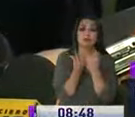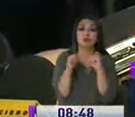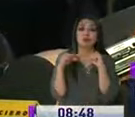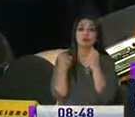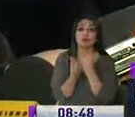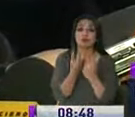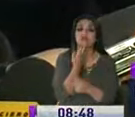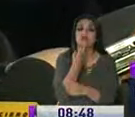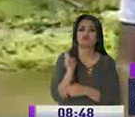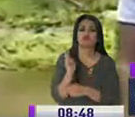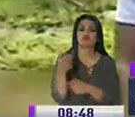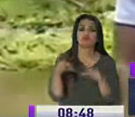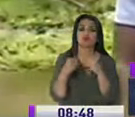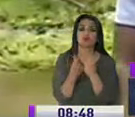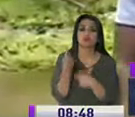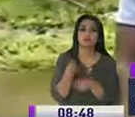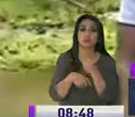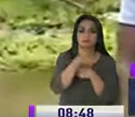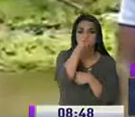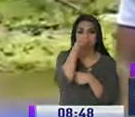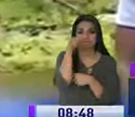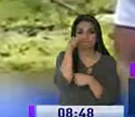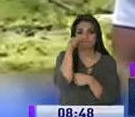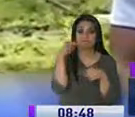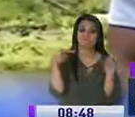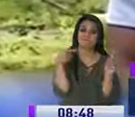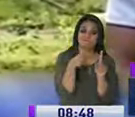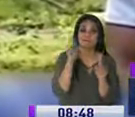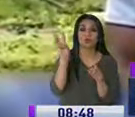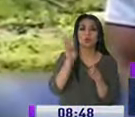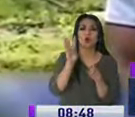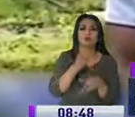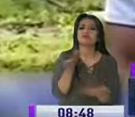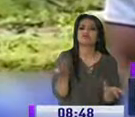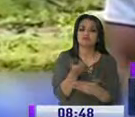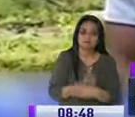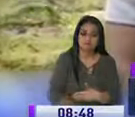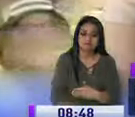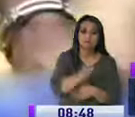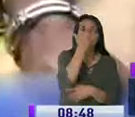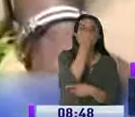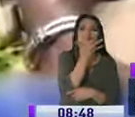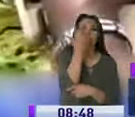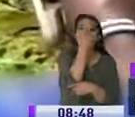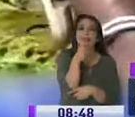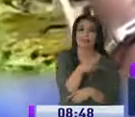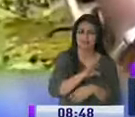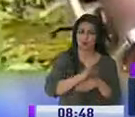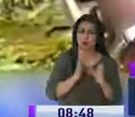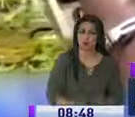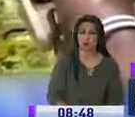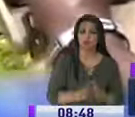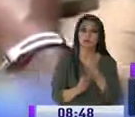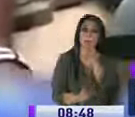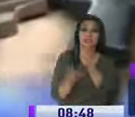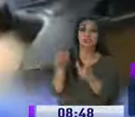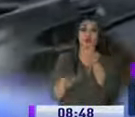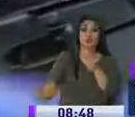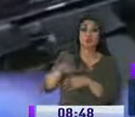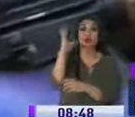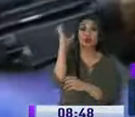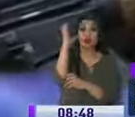tipo de organizaciones para afectar la dignidad y la seguridad de los ecuatorianos. La SENAIN está sujeta al control